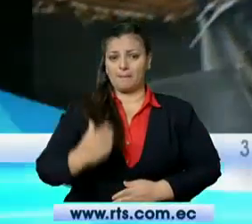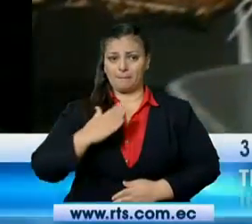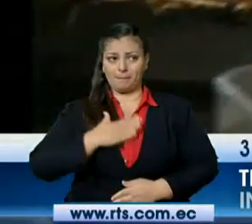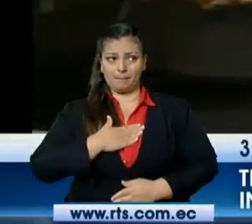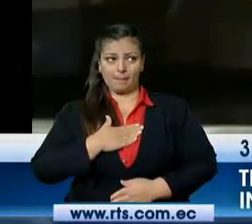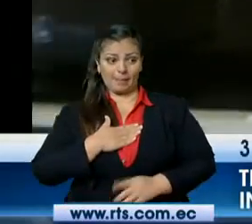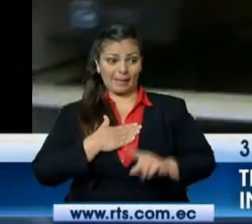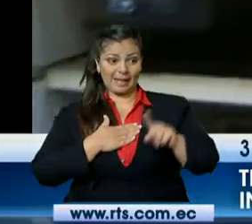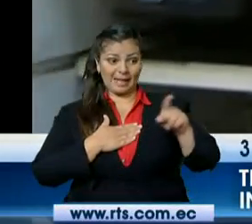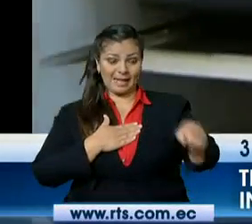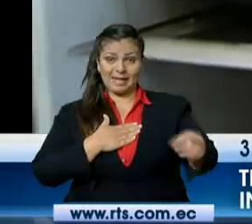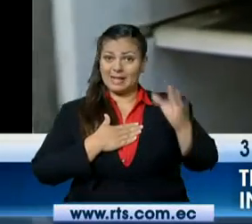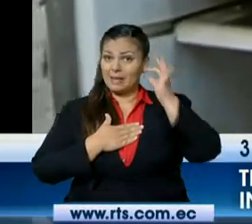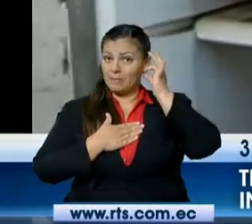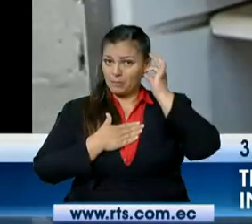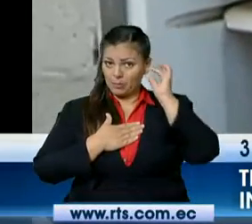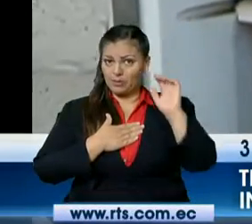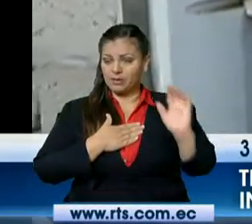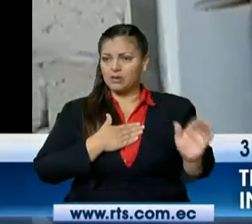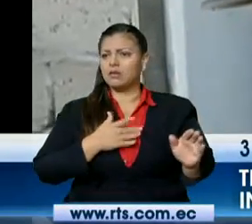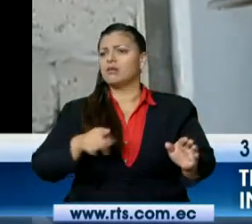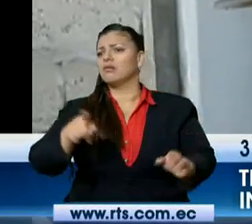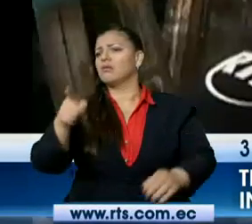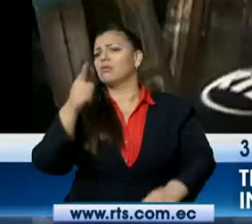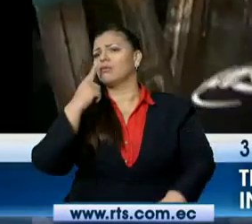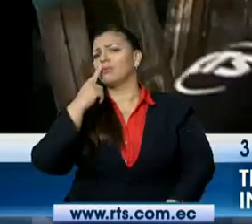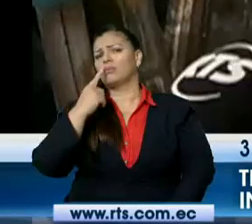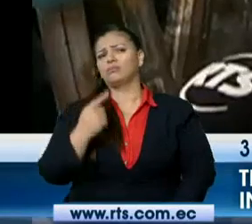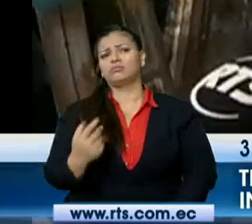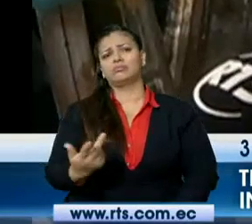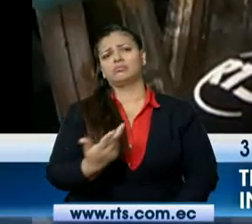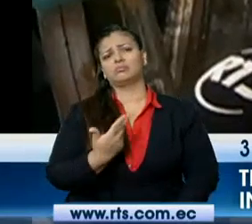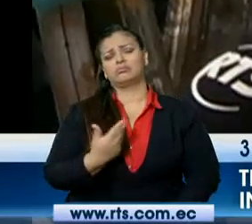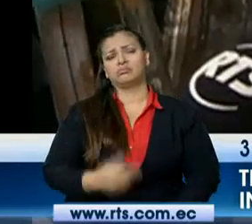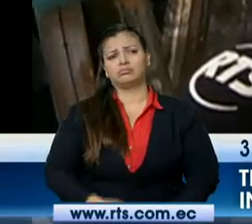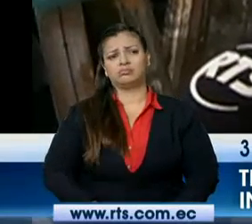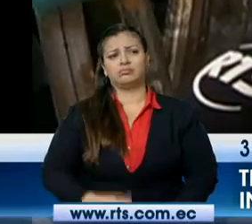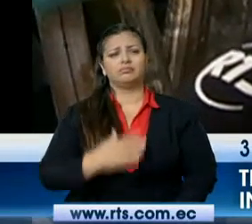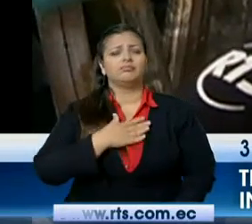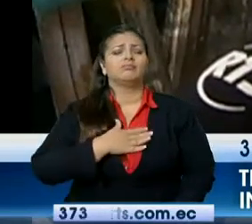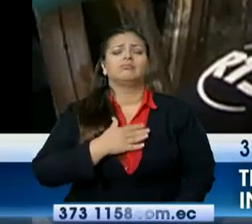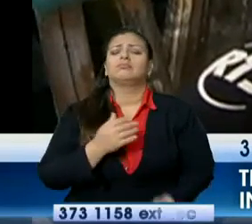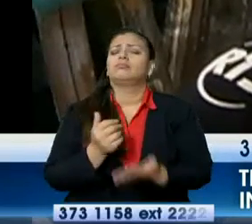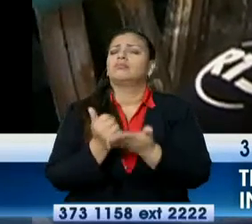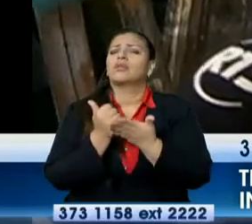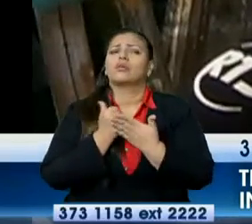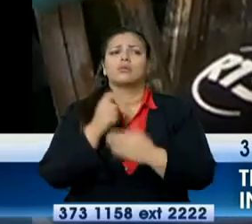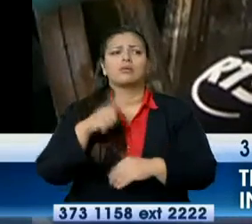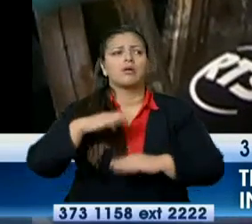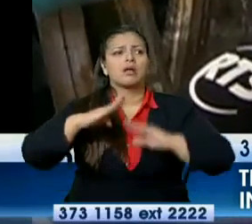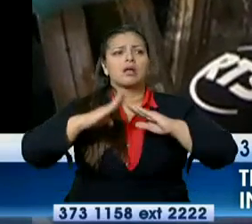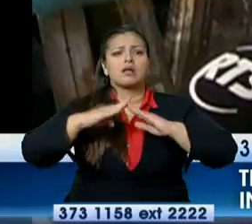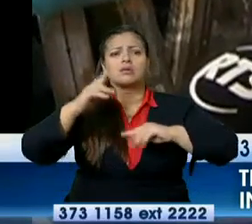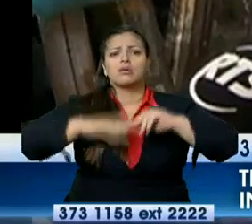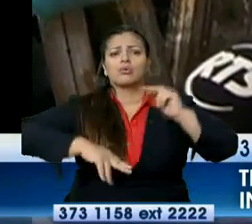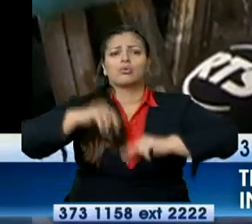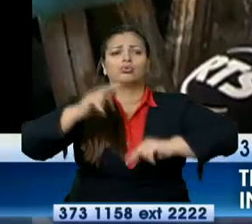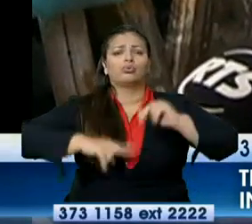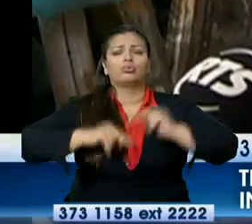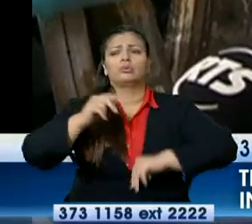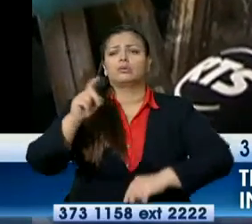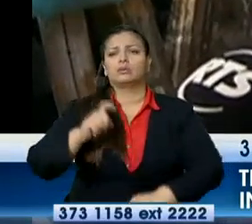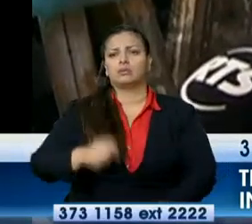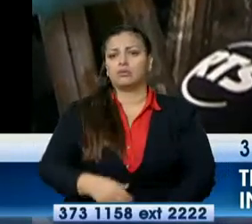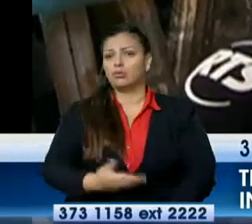y al señor que también fue afectado. Por favor, ayúdenos, más que sea con la casa. Es lo único que le puedo pedir. Y si alguien de corazón le